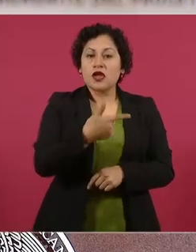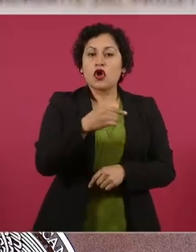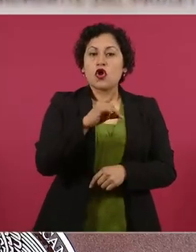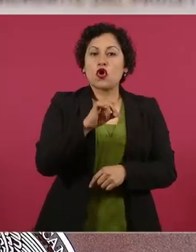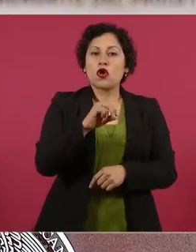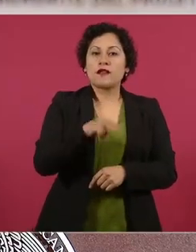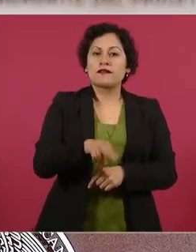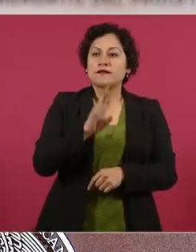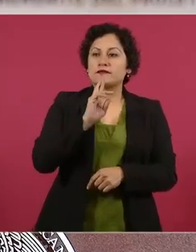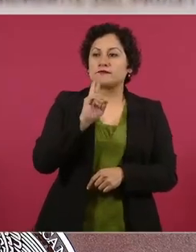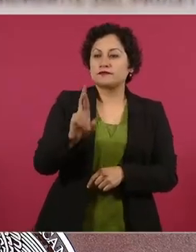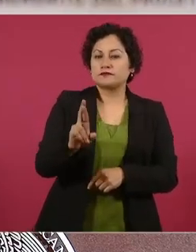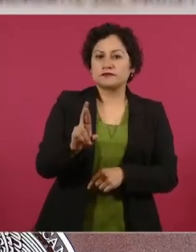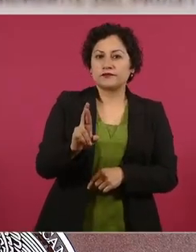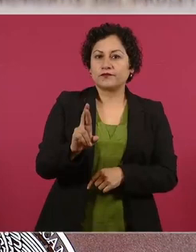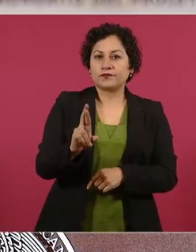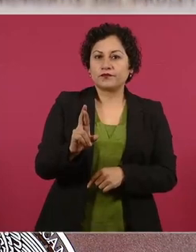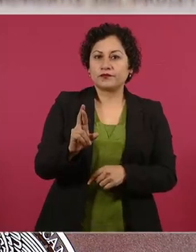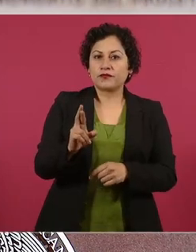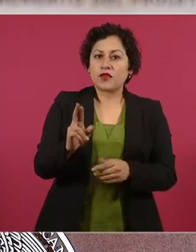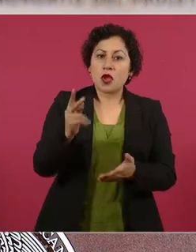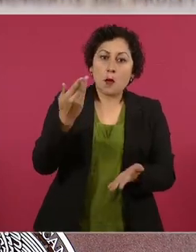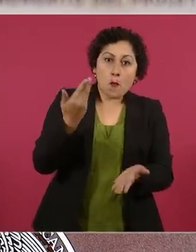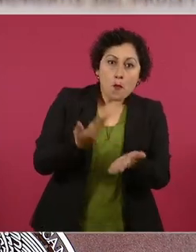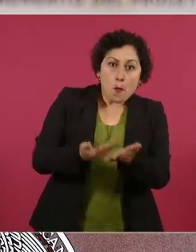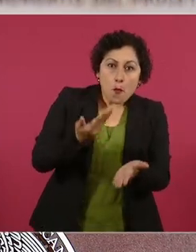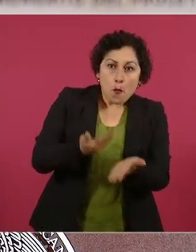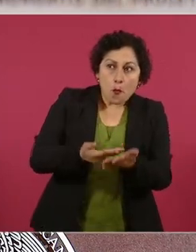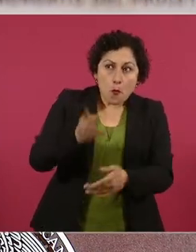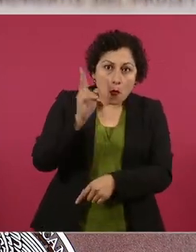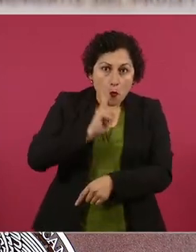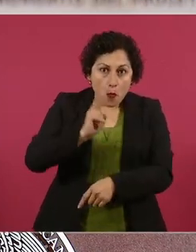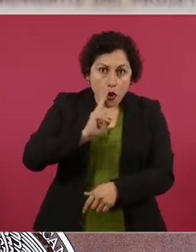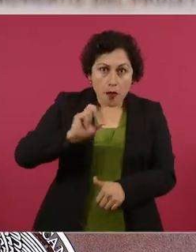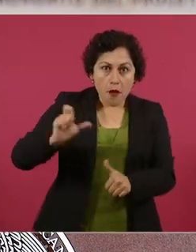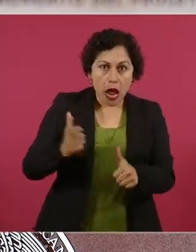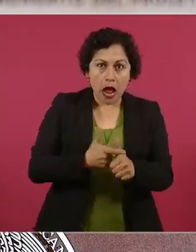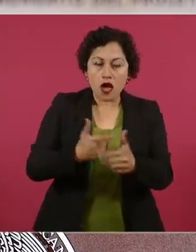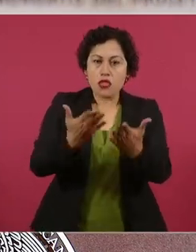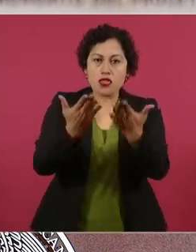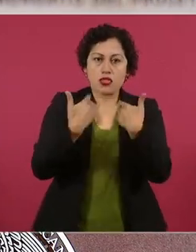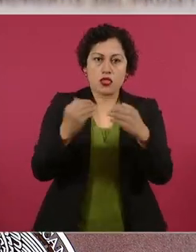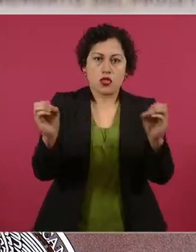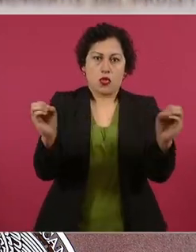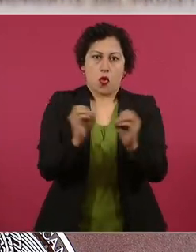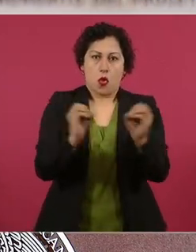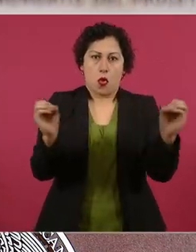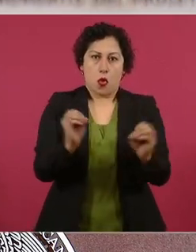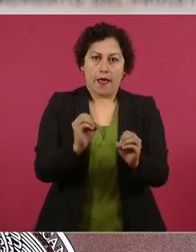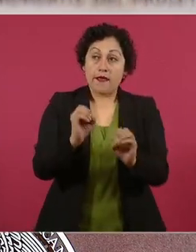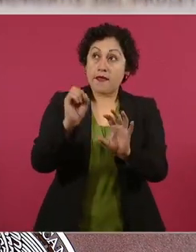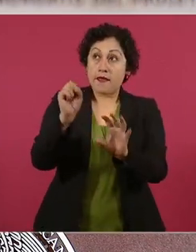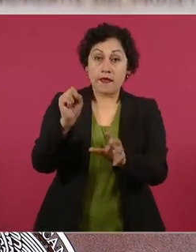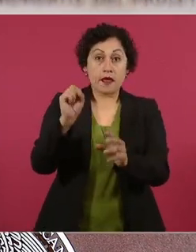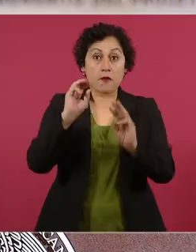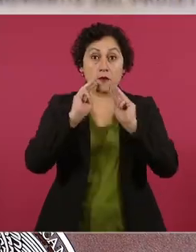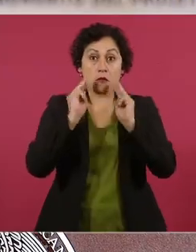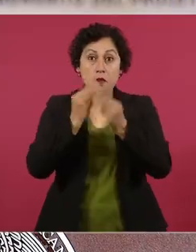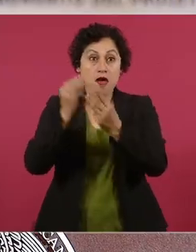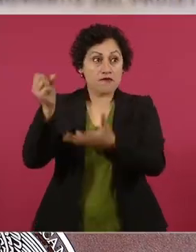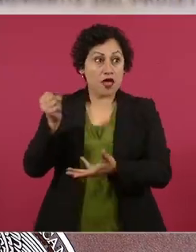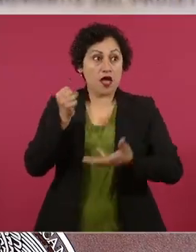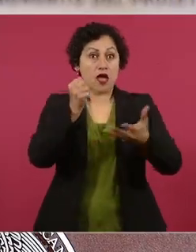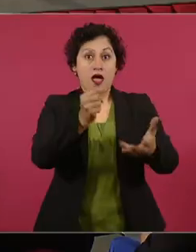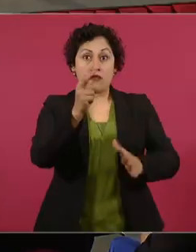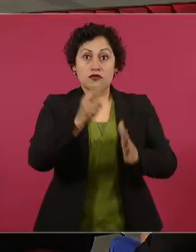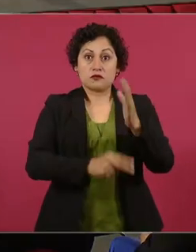respondió, no hay pruebas de que el crimen haya financiado la campaña del